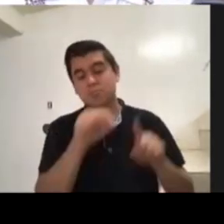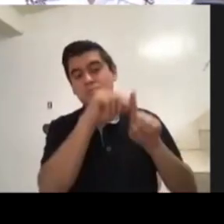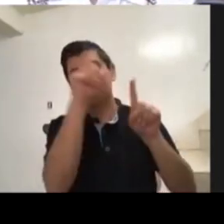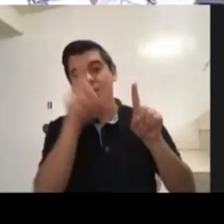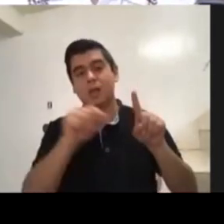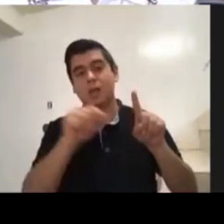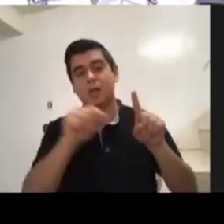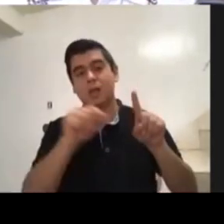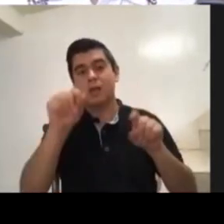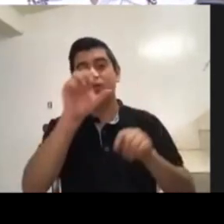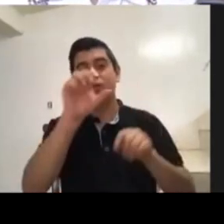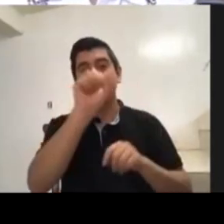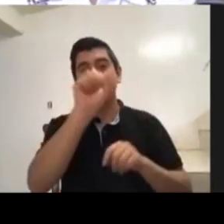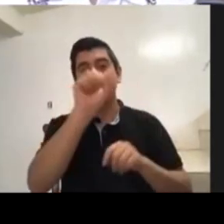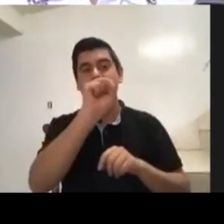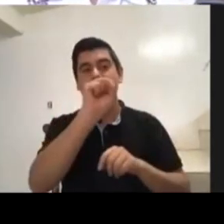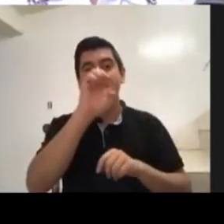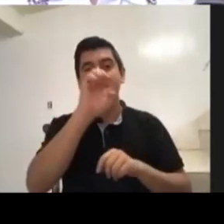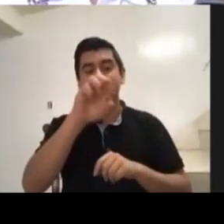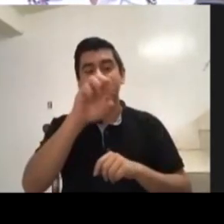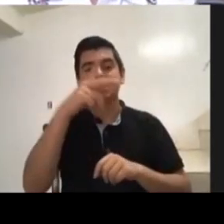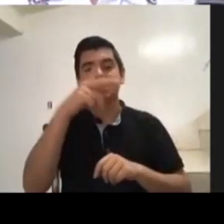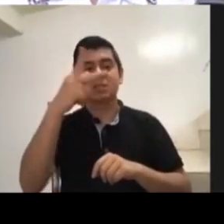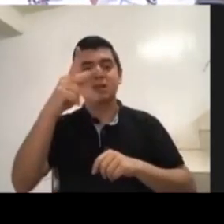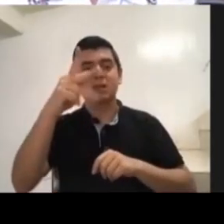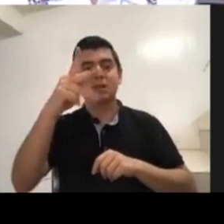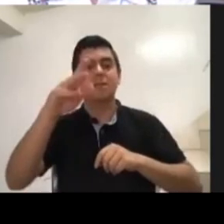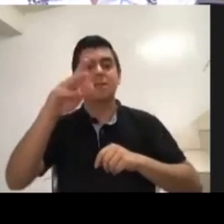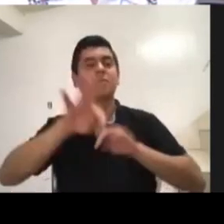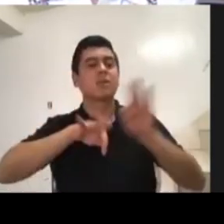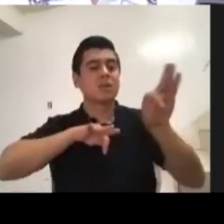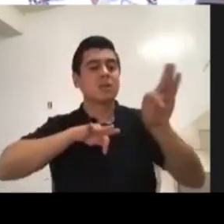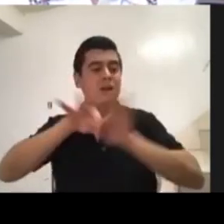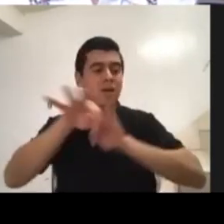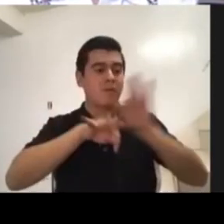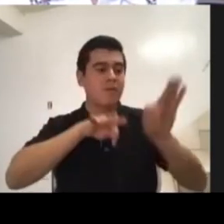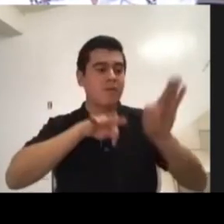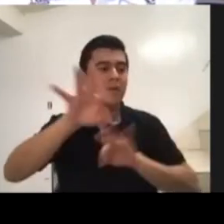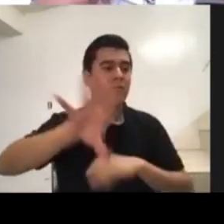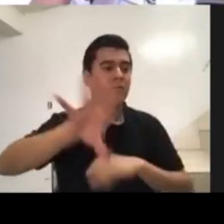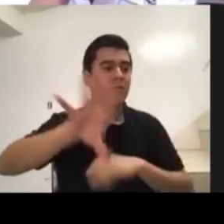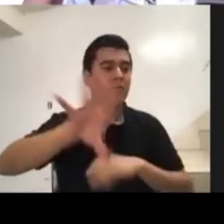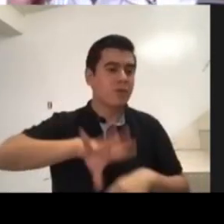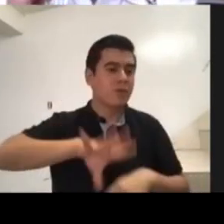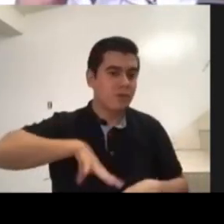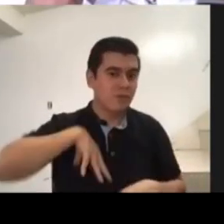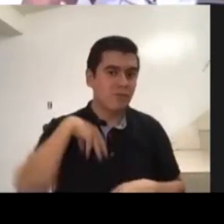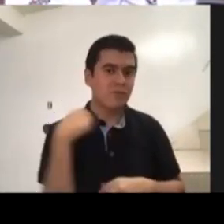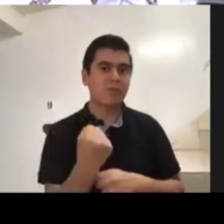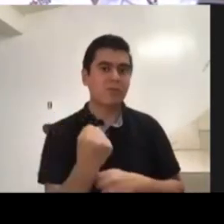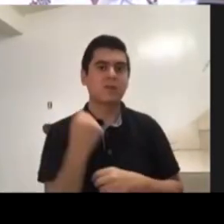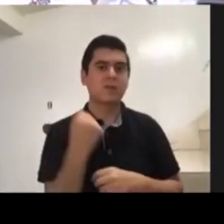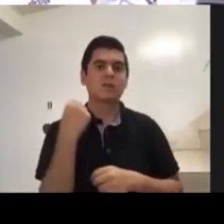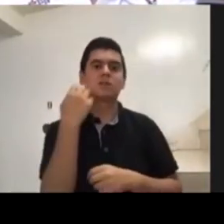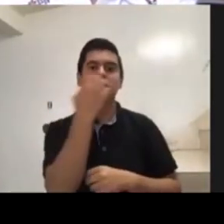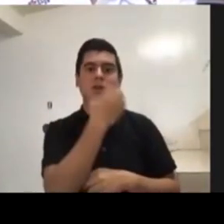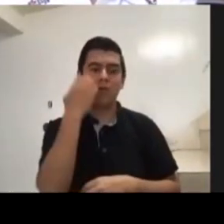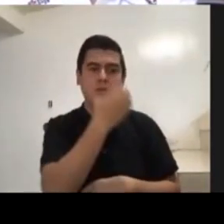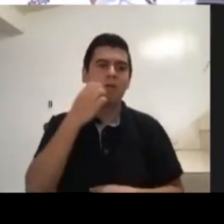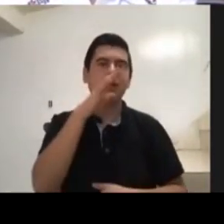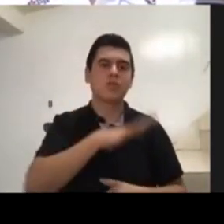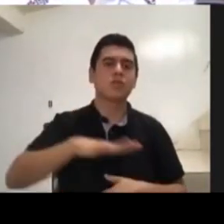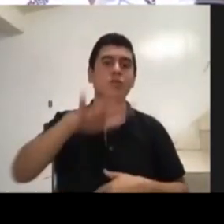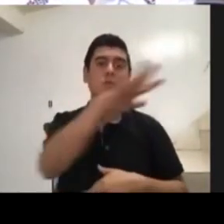nuestros compañeros y compañeras docentes. Bueno, miren, a pesar de eso, 84 mil niños